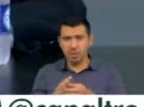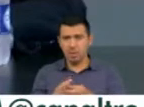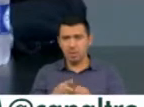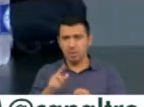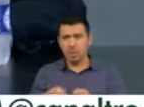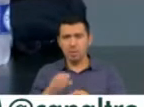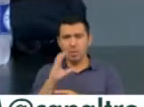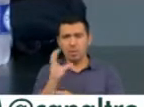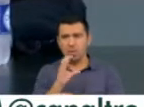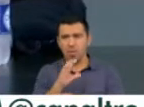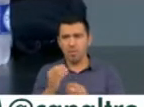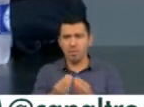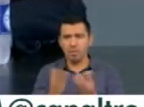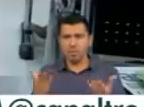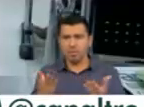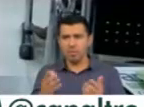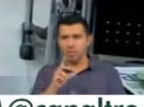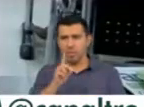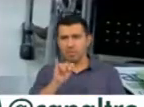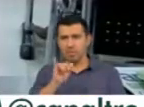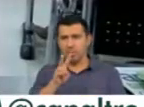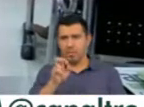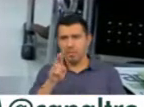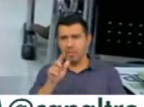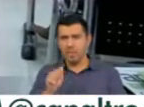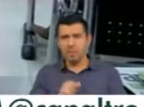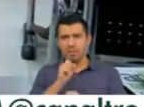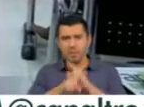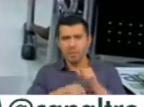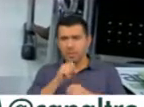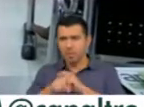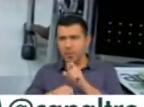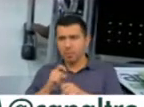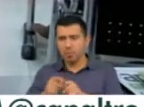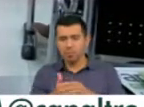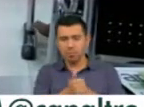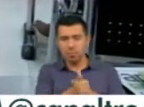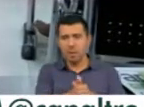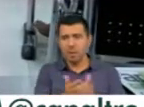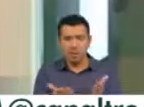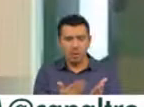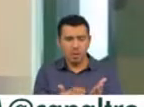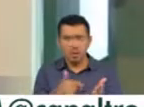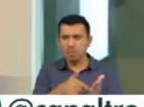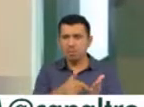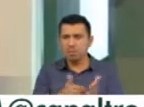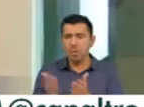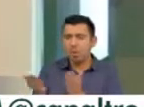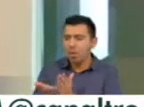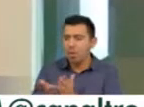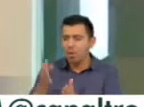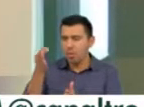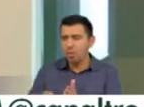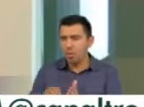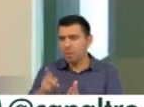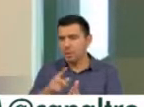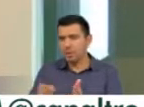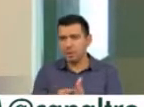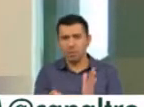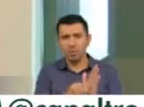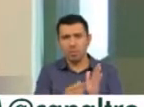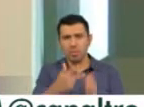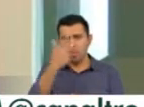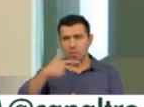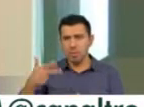diversa que elaboramos esas preguntas y que sirven como guía para que los colegios reflexiones si están cumpliendo o no con las directrices de la corte